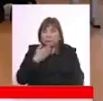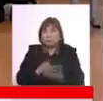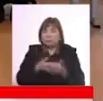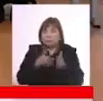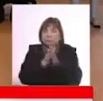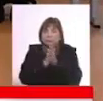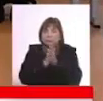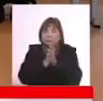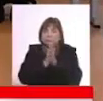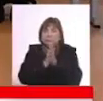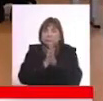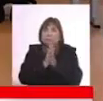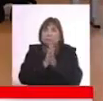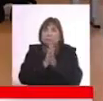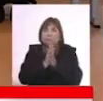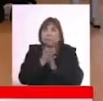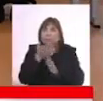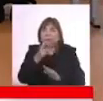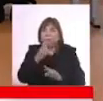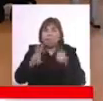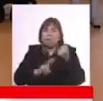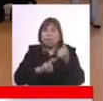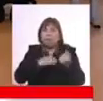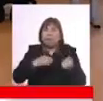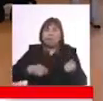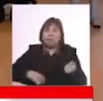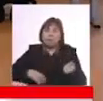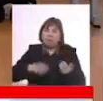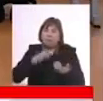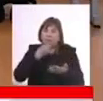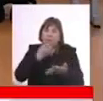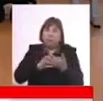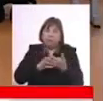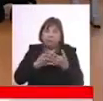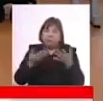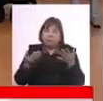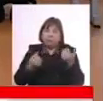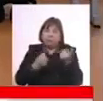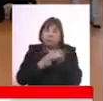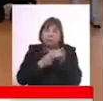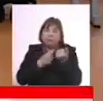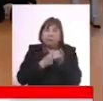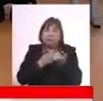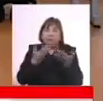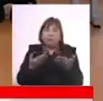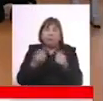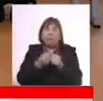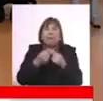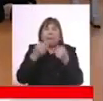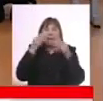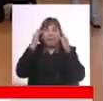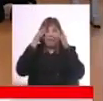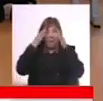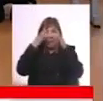al viceministro que, bueno, está muy bien el apoyo que se está dando, el enfoque